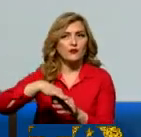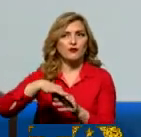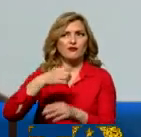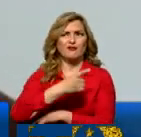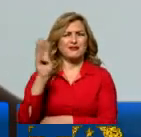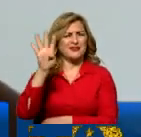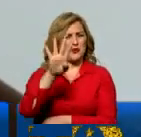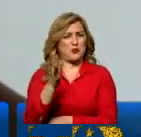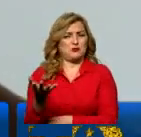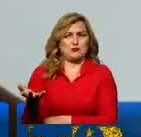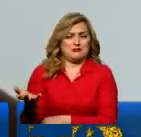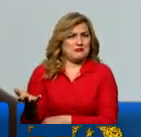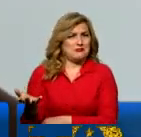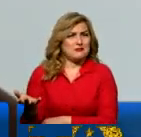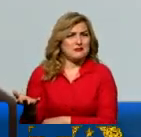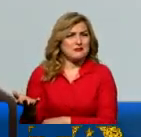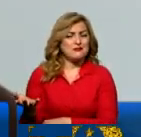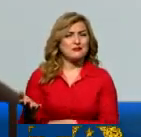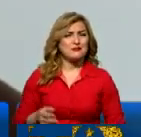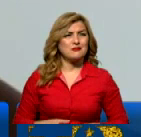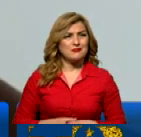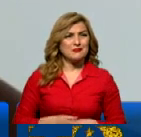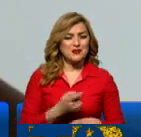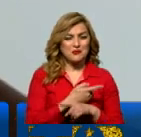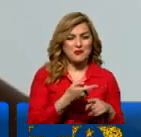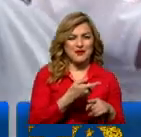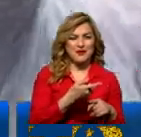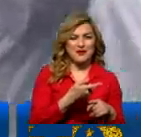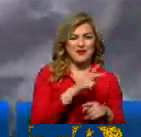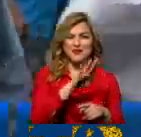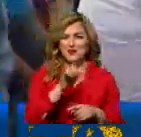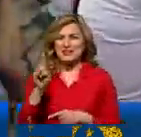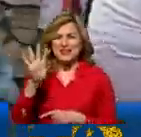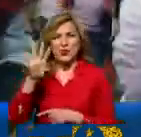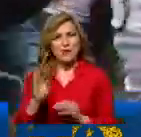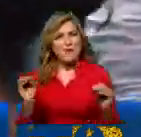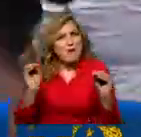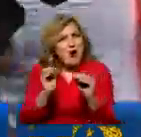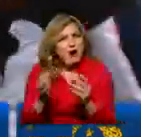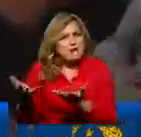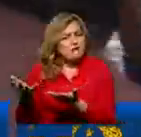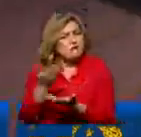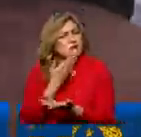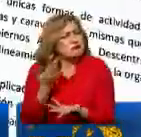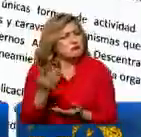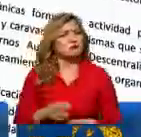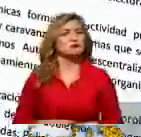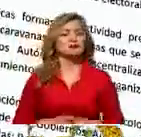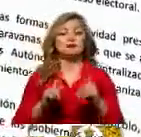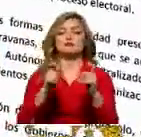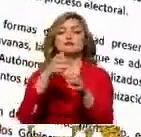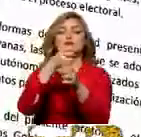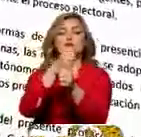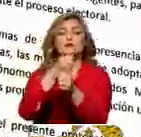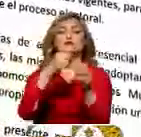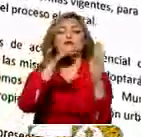días. ¿No es cierto? La diferencia entre primera y segunda vuelta. La campaña tendrá que darse con medidas de bioseguridad que constan en